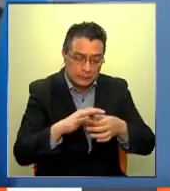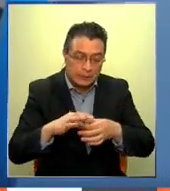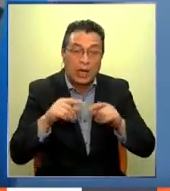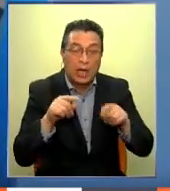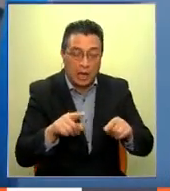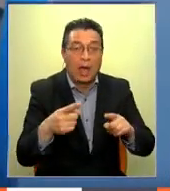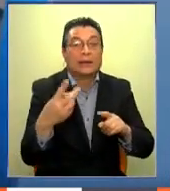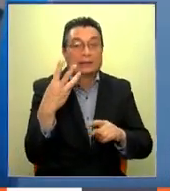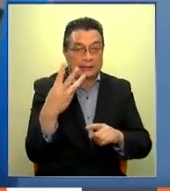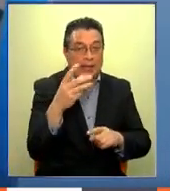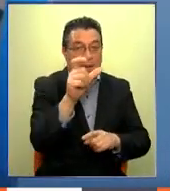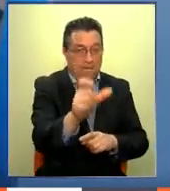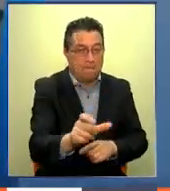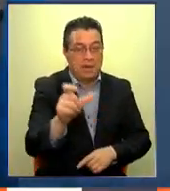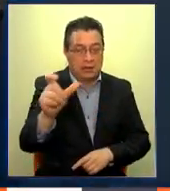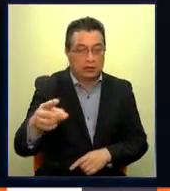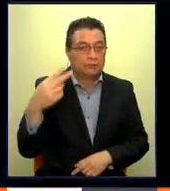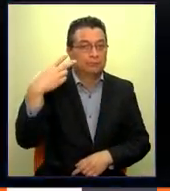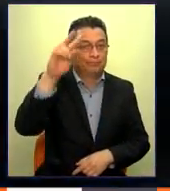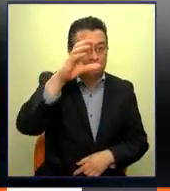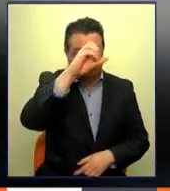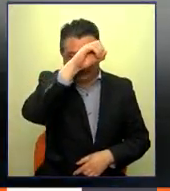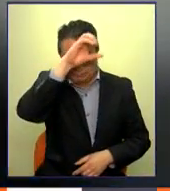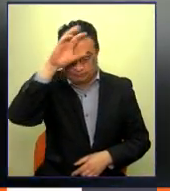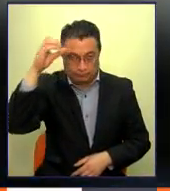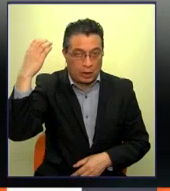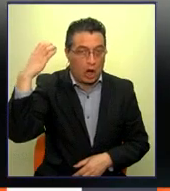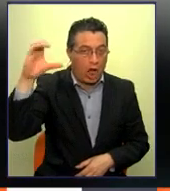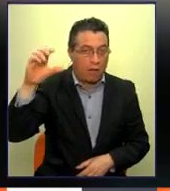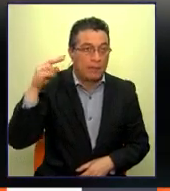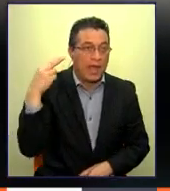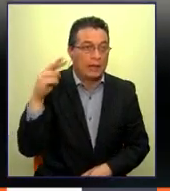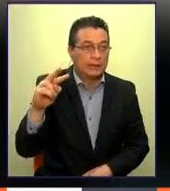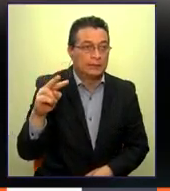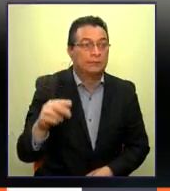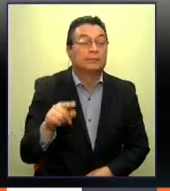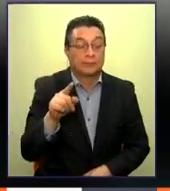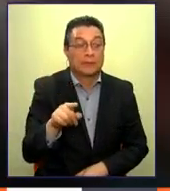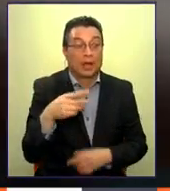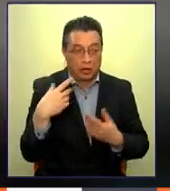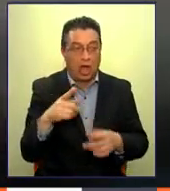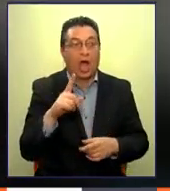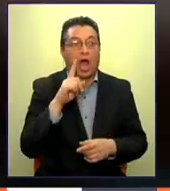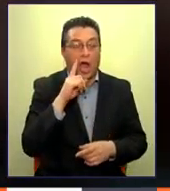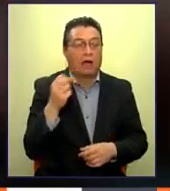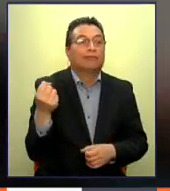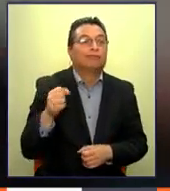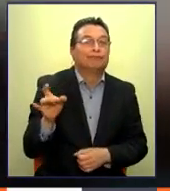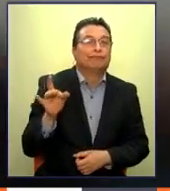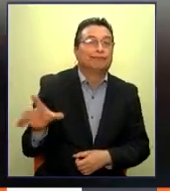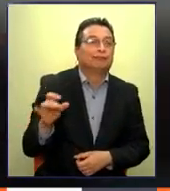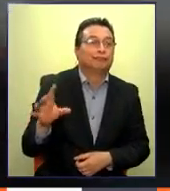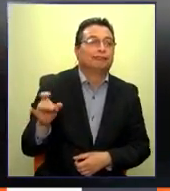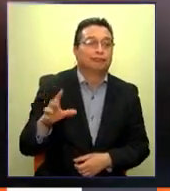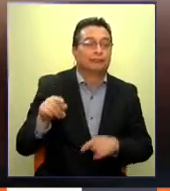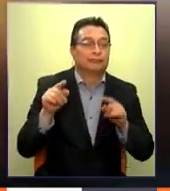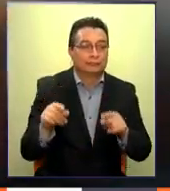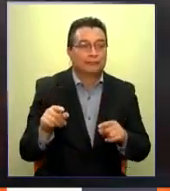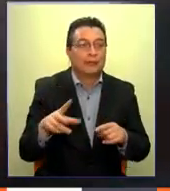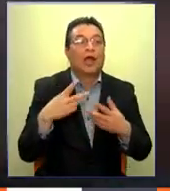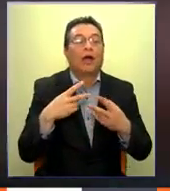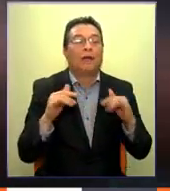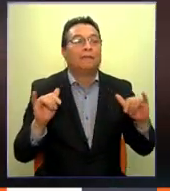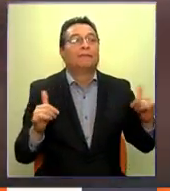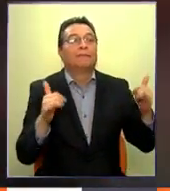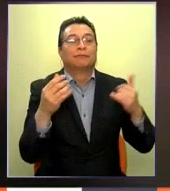participado tres sujetos de nacionalidad colombiana. Hasta ese momento los sicarios habían eludido a la justicia y por eso disfrutaban